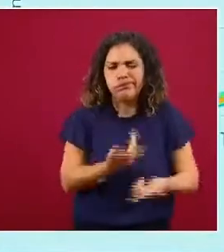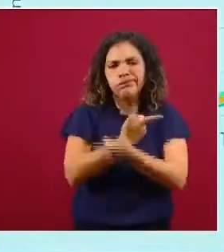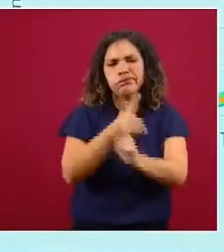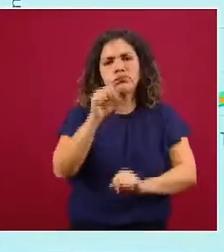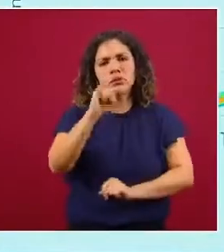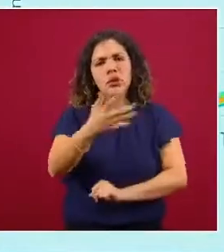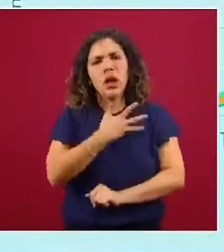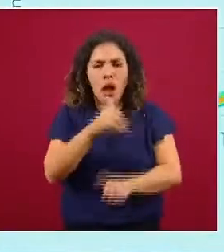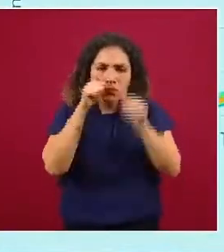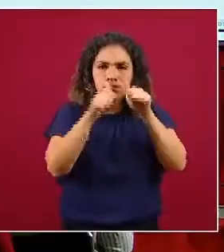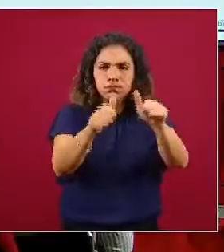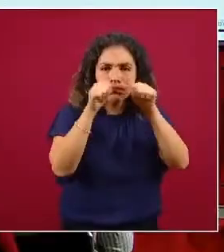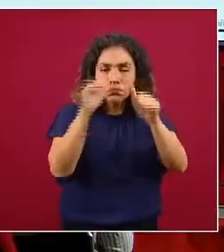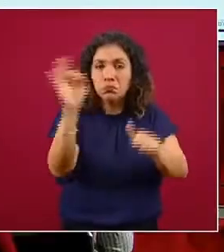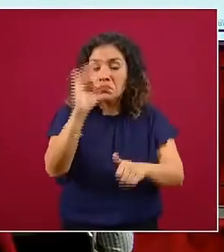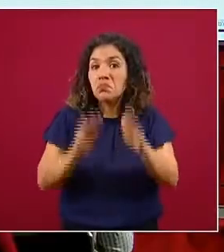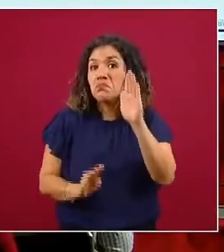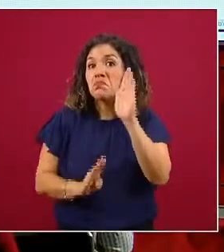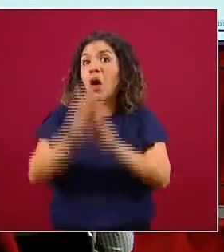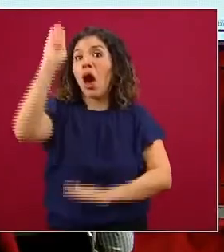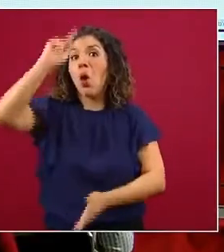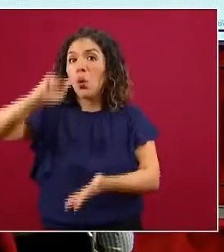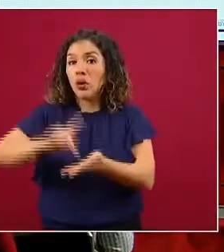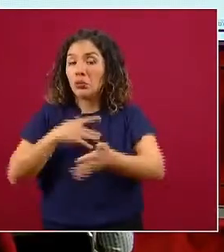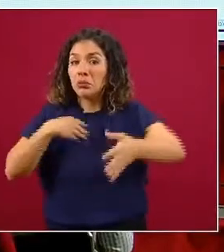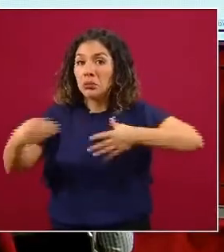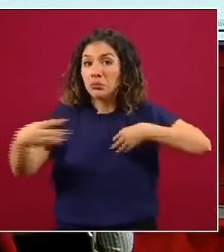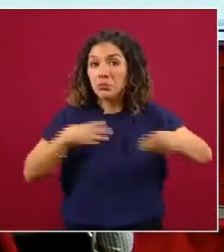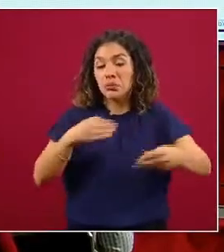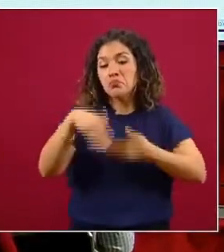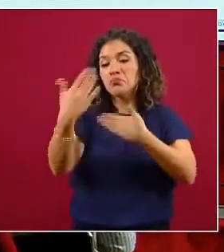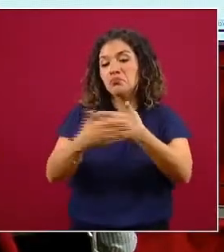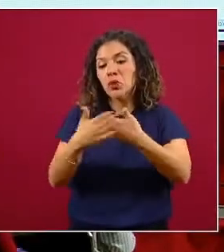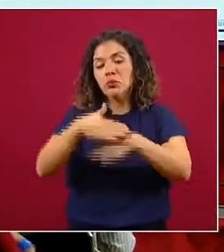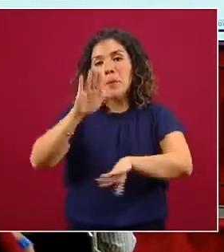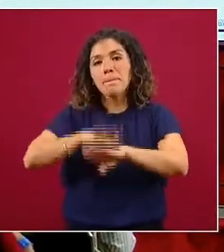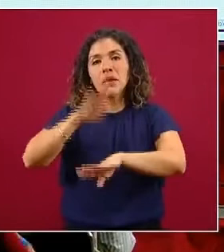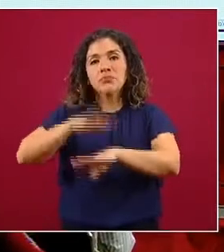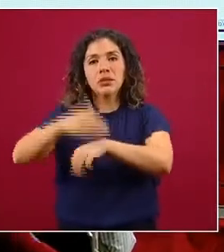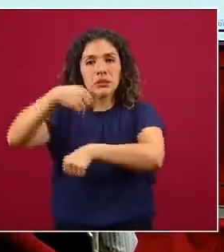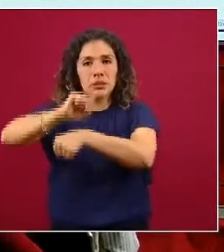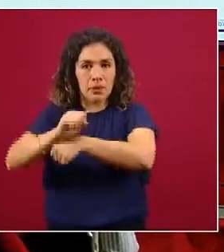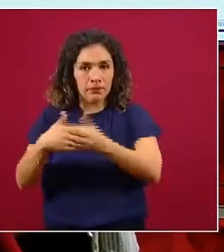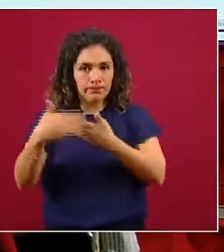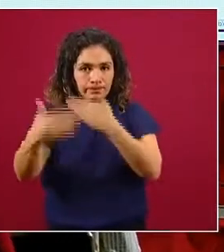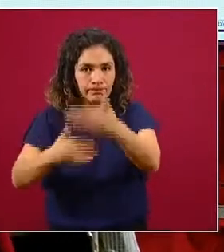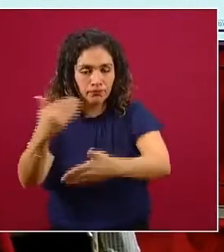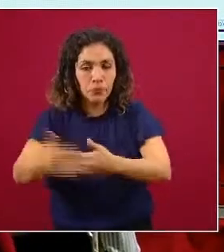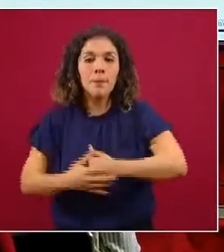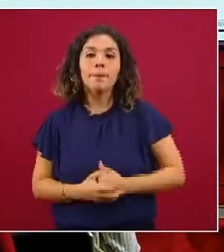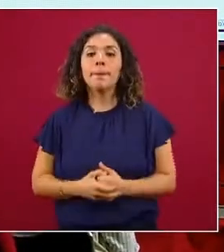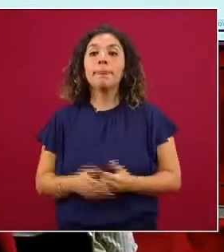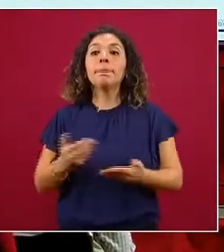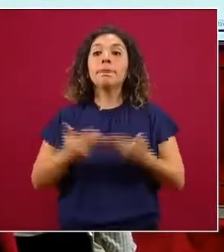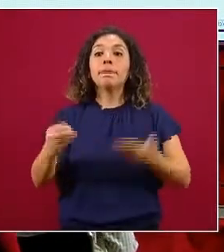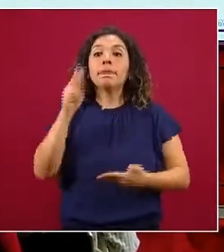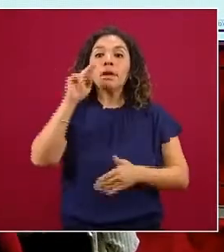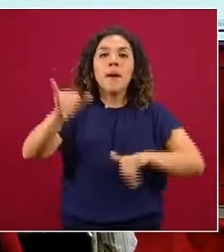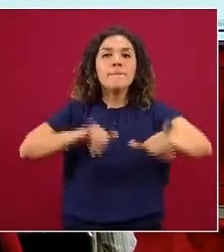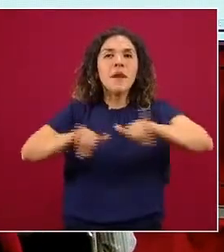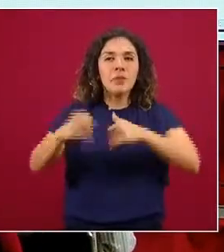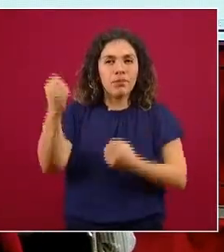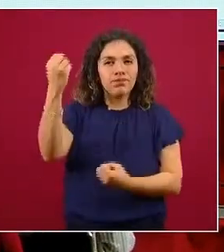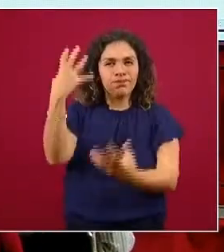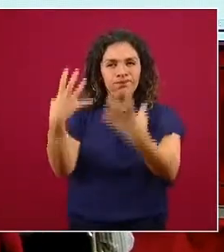de que hubiera un incremento en la transmisión en las próximas semanas. Vamos a ver el mapa animado de